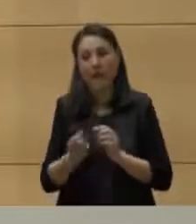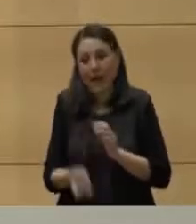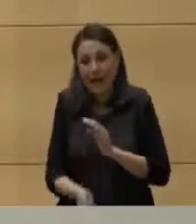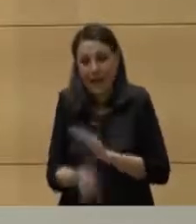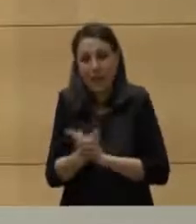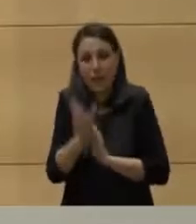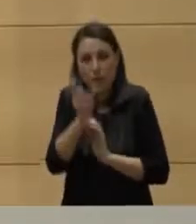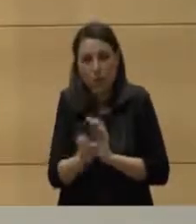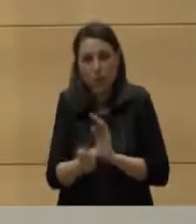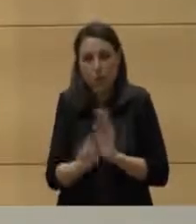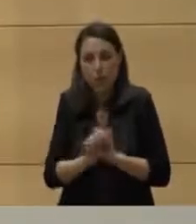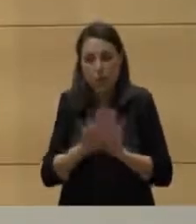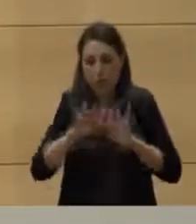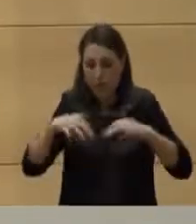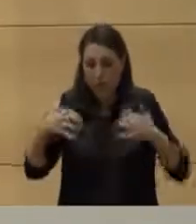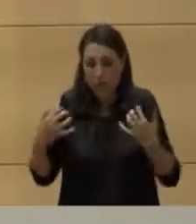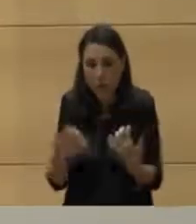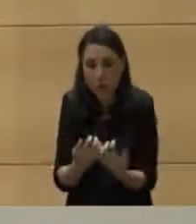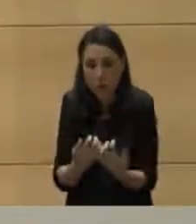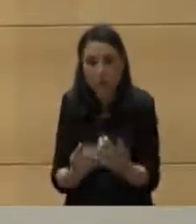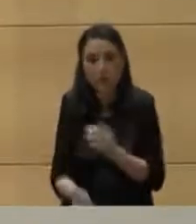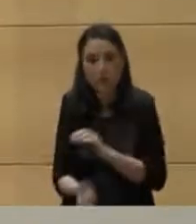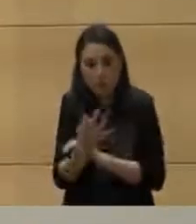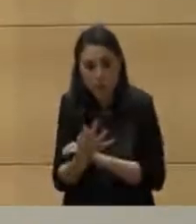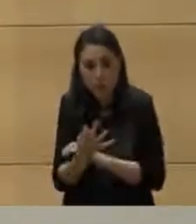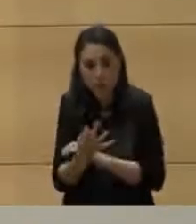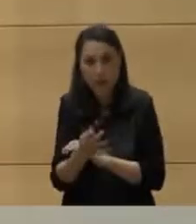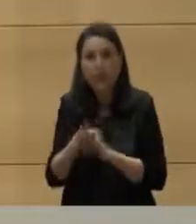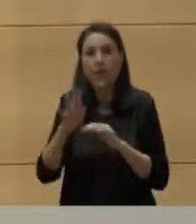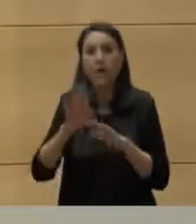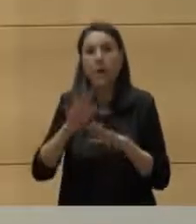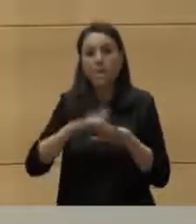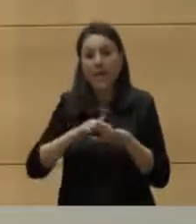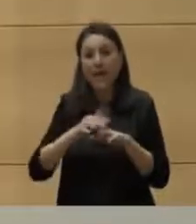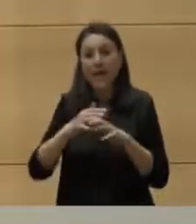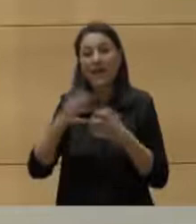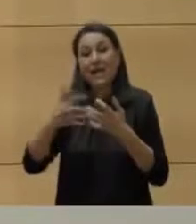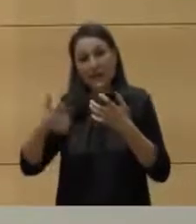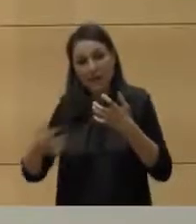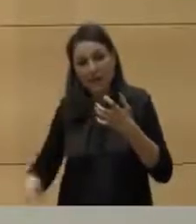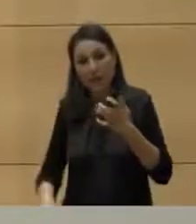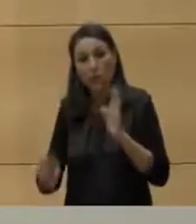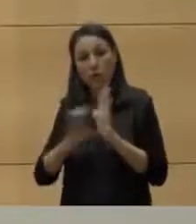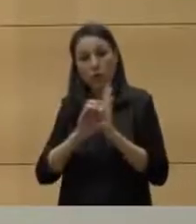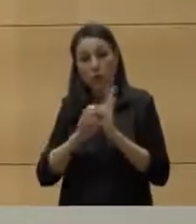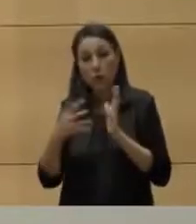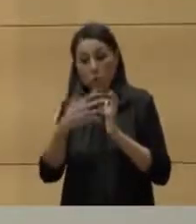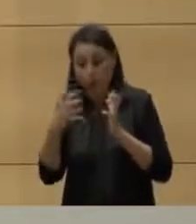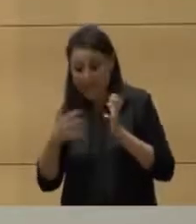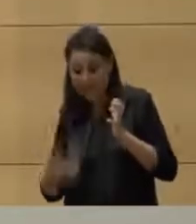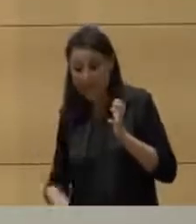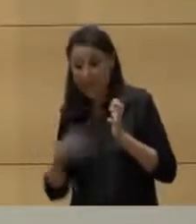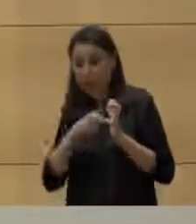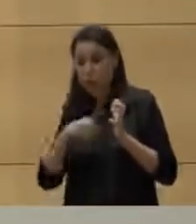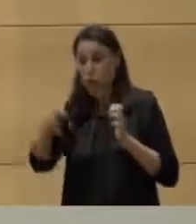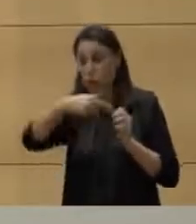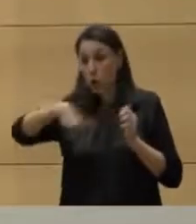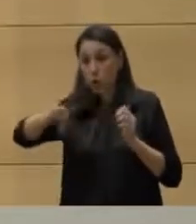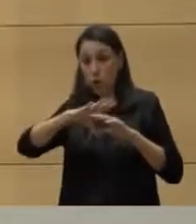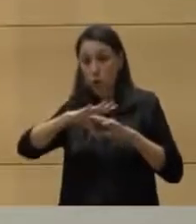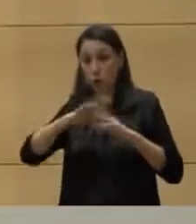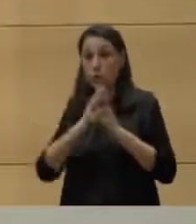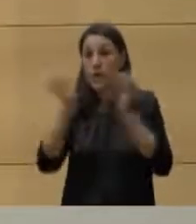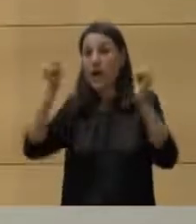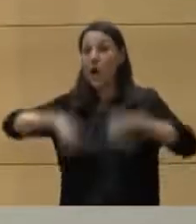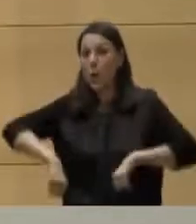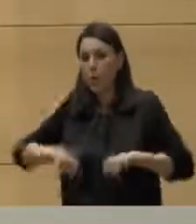decir, unas cortes que redacten una constitución cuyo texto tiene ya el consenso de la